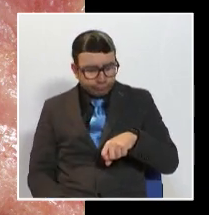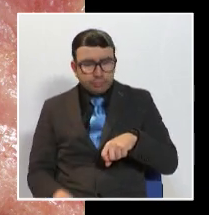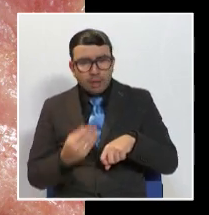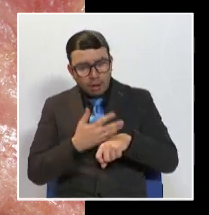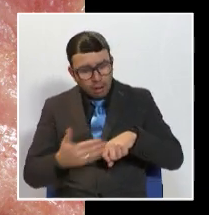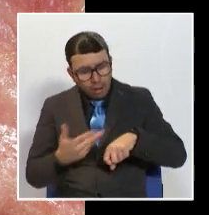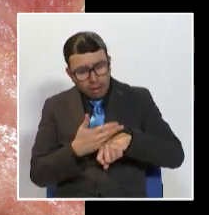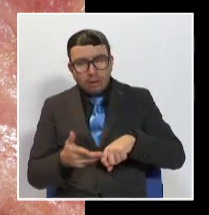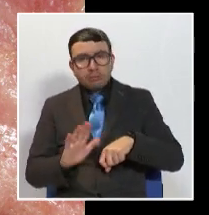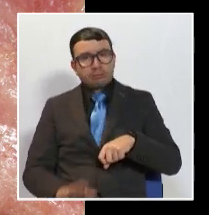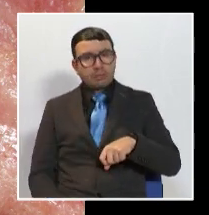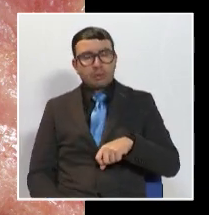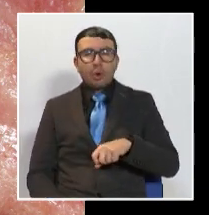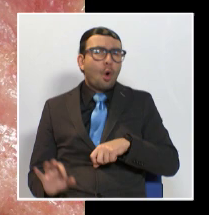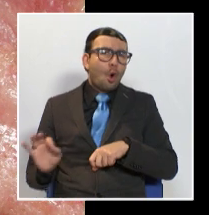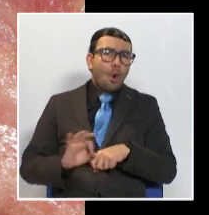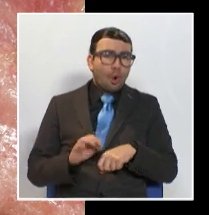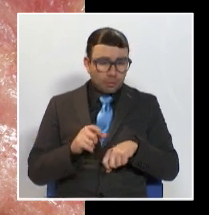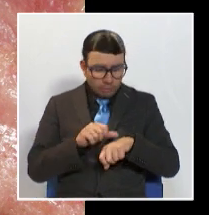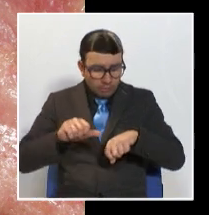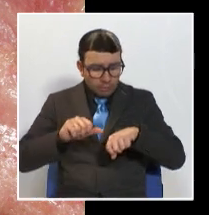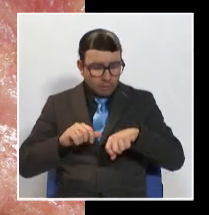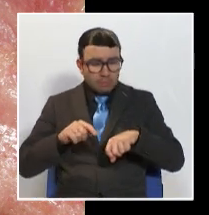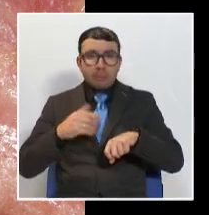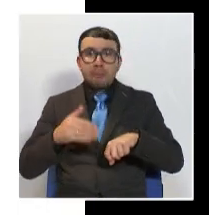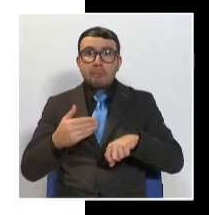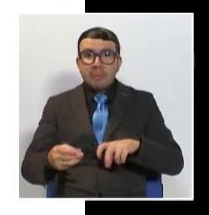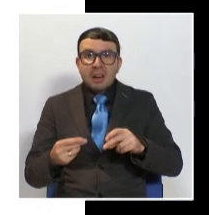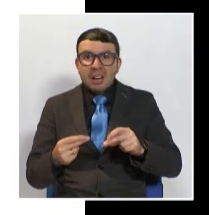una lesión aparentemente benigna, pero rápidamente se ulceró.